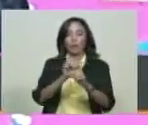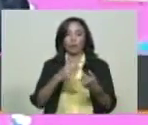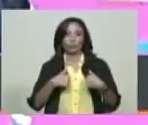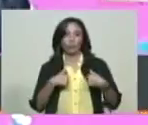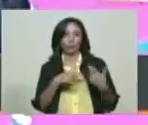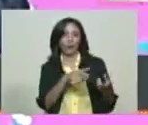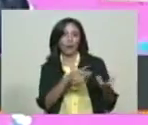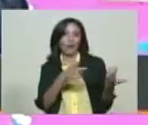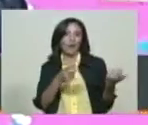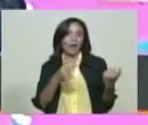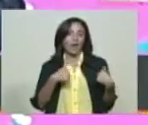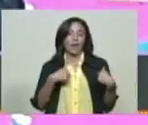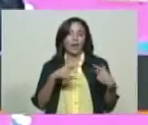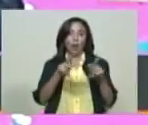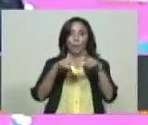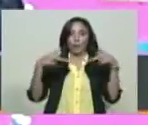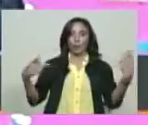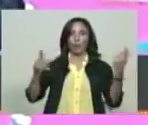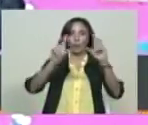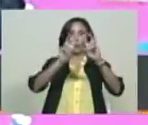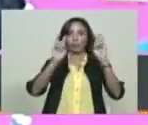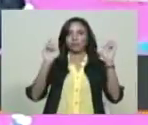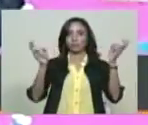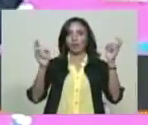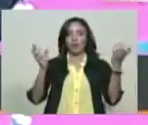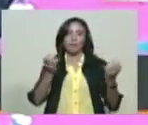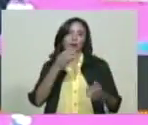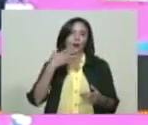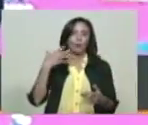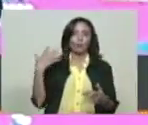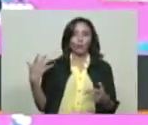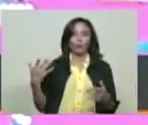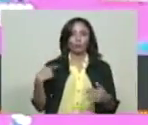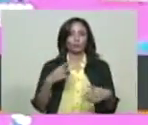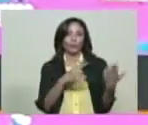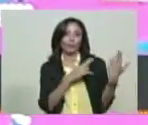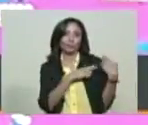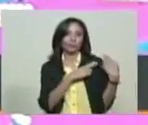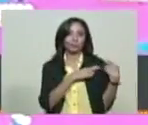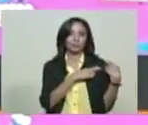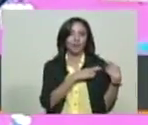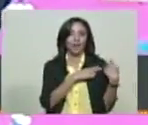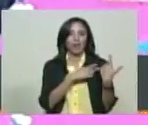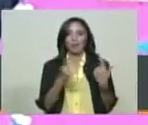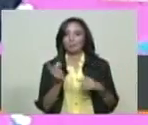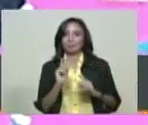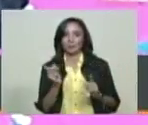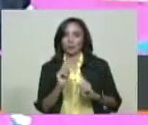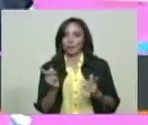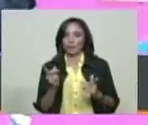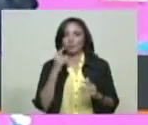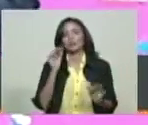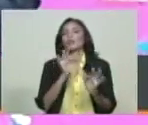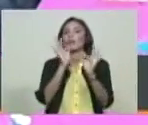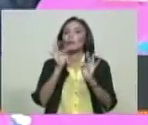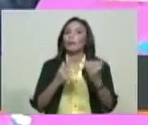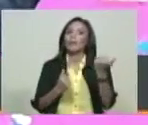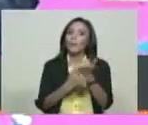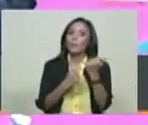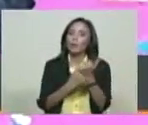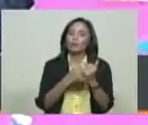titulares en la sociedad expresó reuters efe o fp o